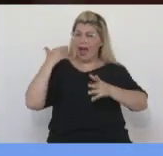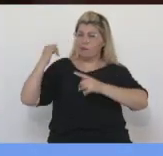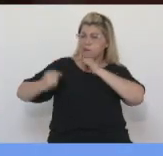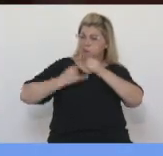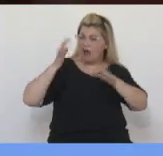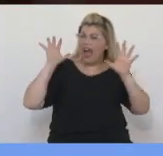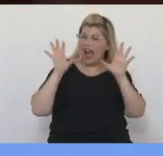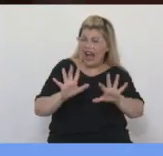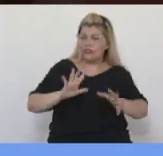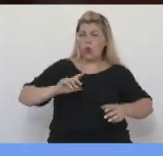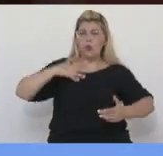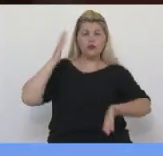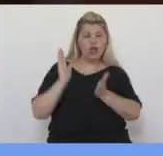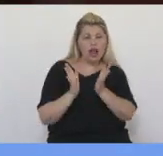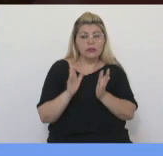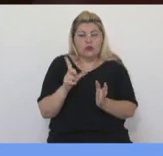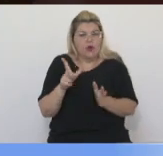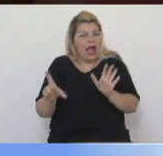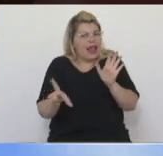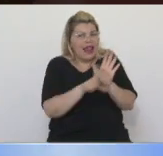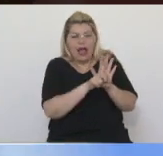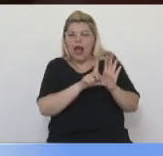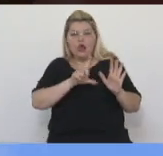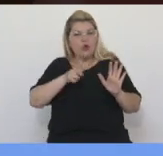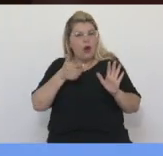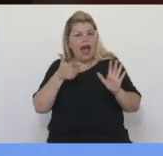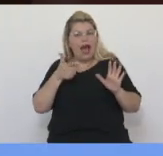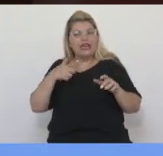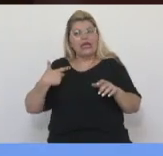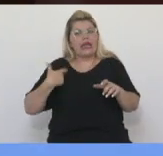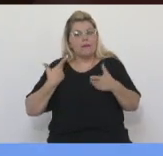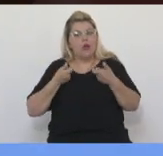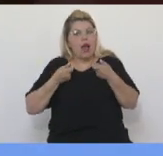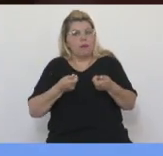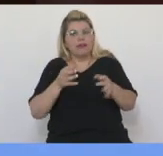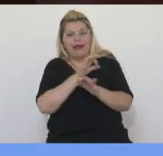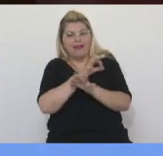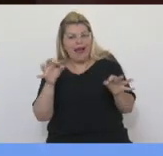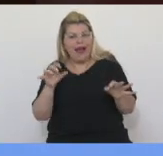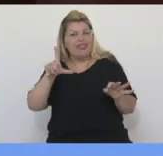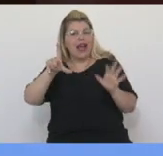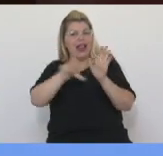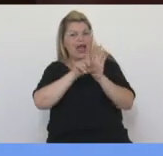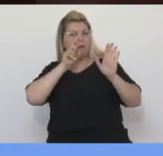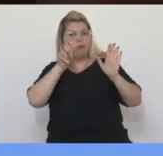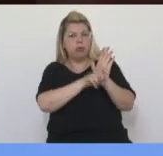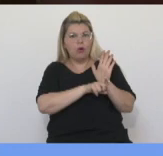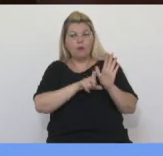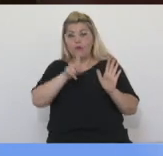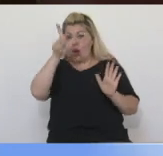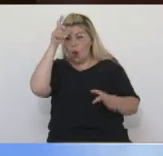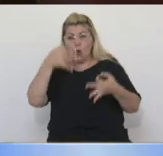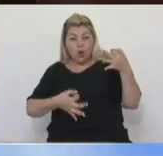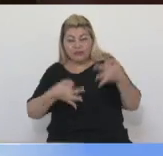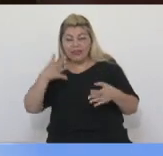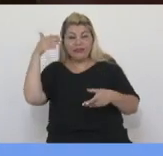fuerza ilegal sin sustento sin un gremio que los avale y al margen de la ley y la justicia no actúa y nadie